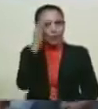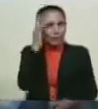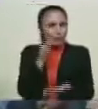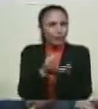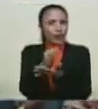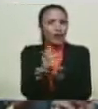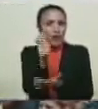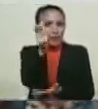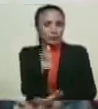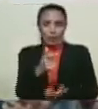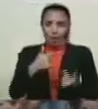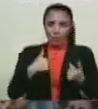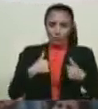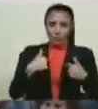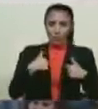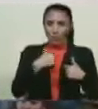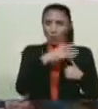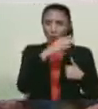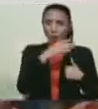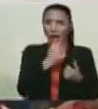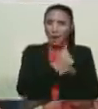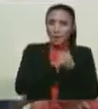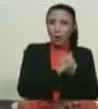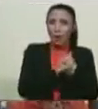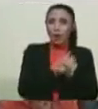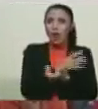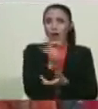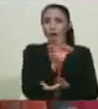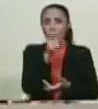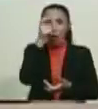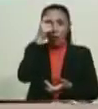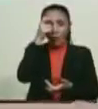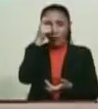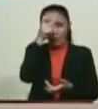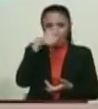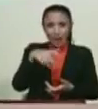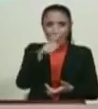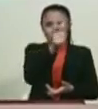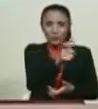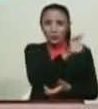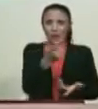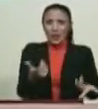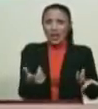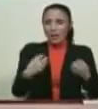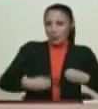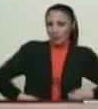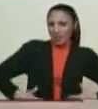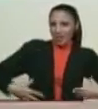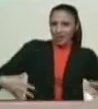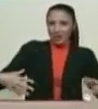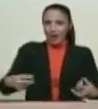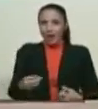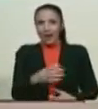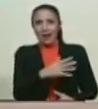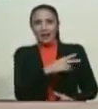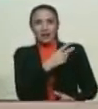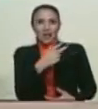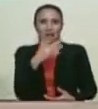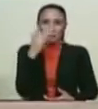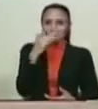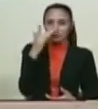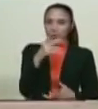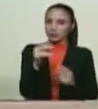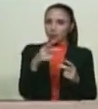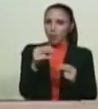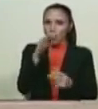palabra de burócrata. Creo en la palabra de la campesina humilde. Y hay que pasar, compañeros, compañeras,